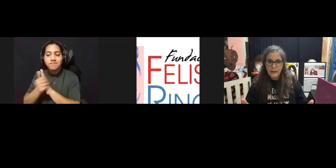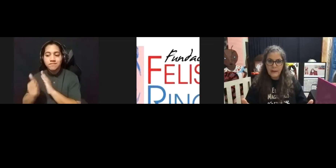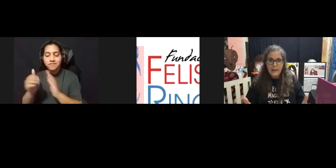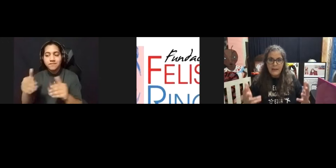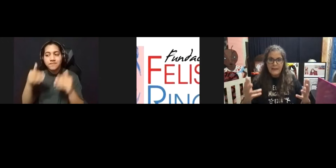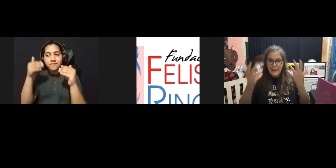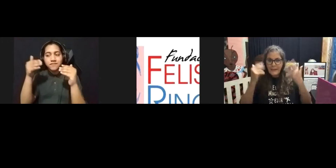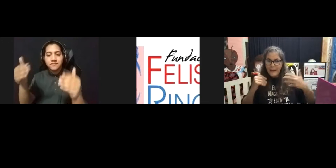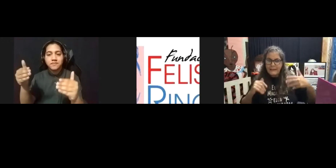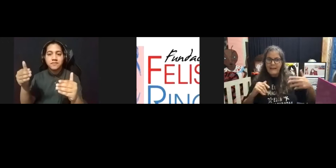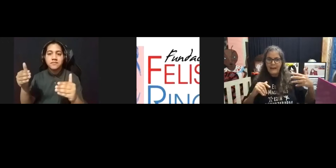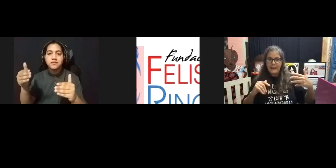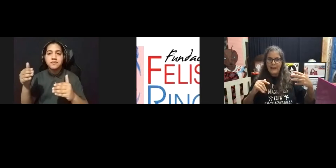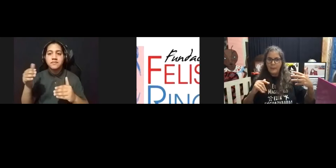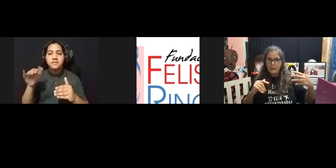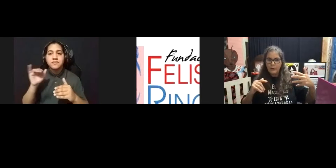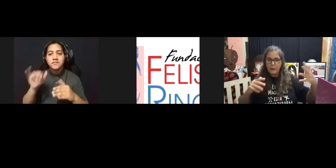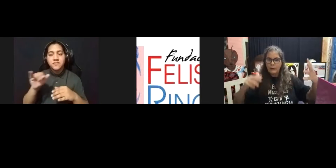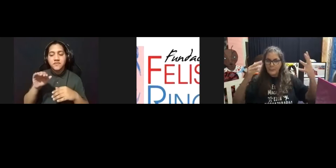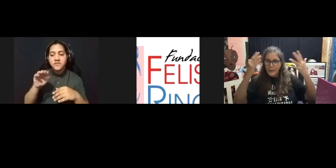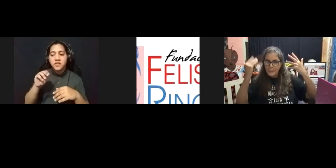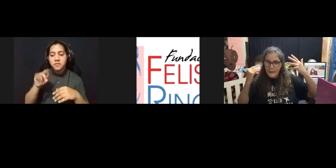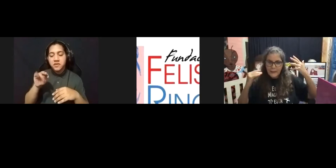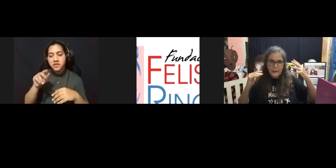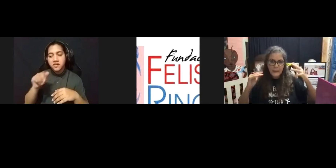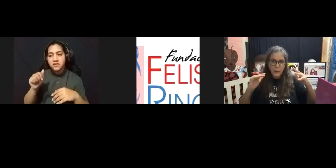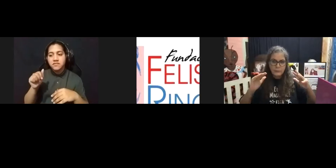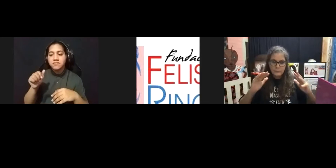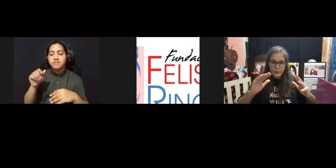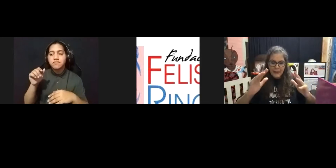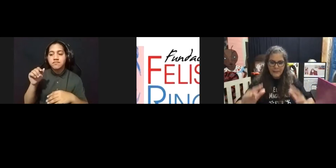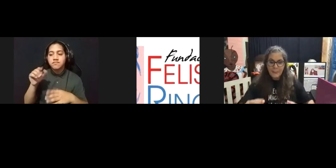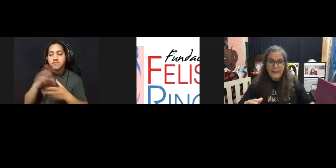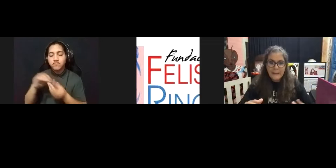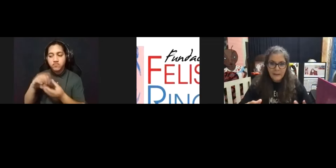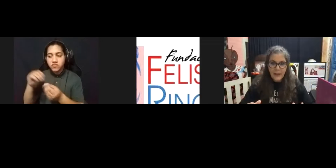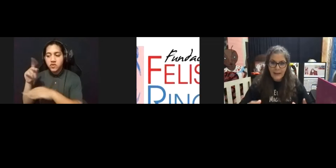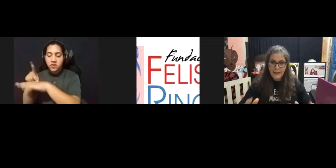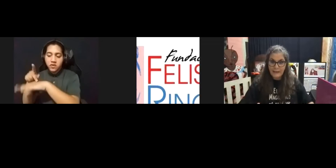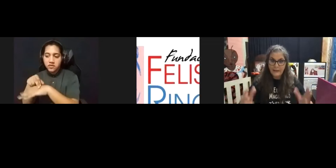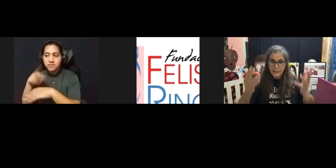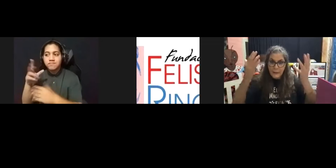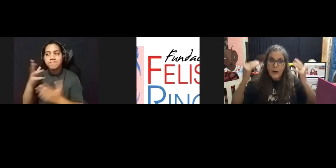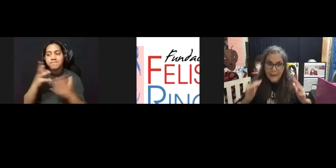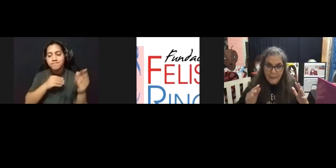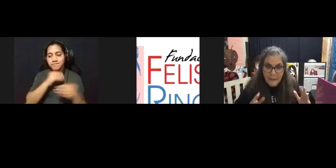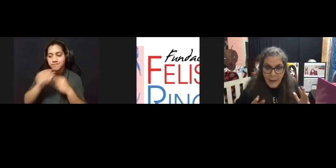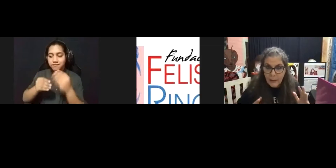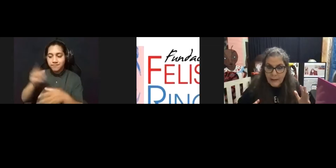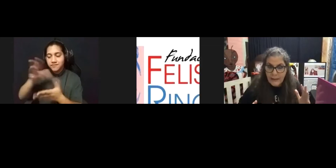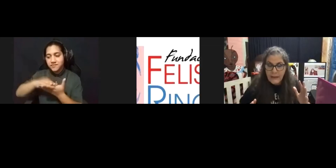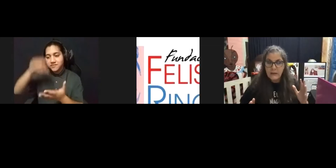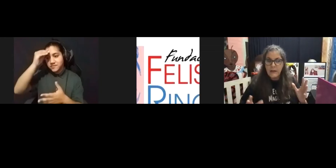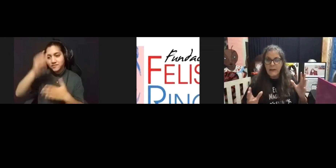sobrevivencia. Y esa Martina que llega a Puerto Rico también viene con ese aprendizaje que ha recibido a través de